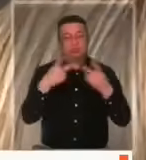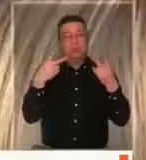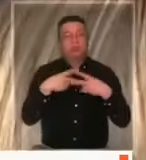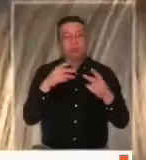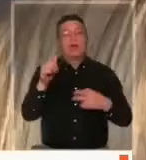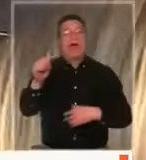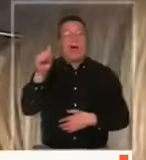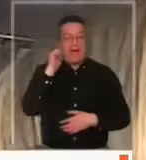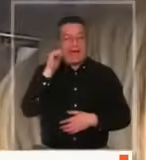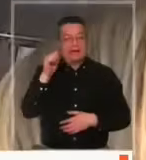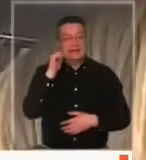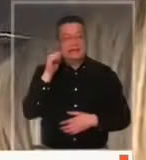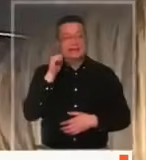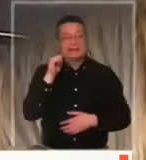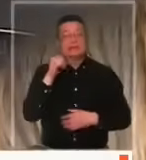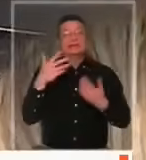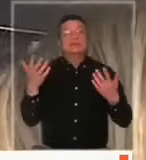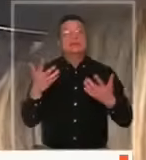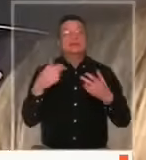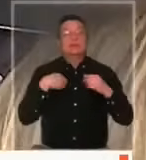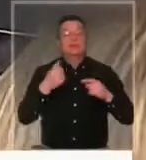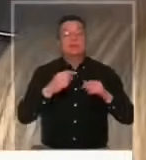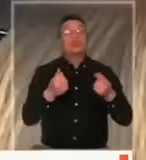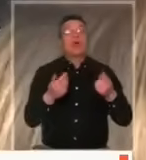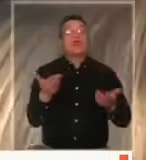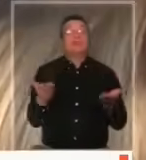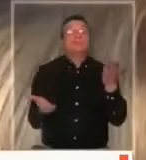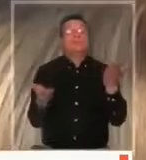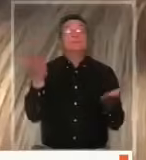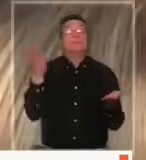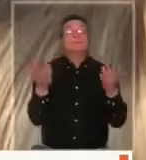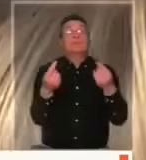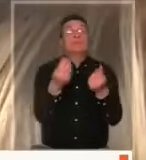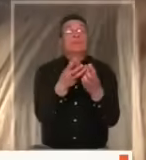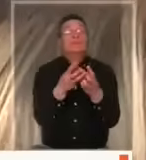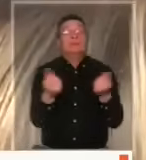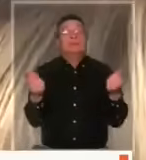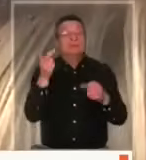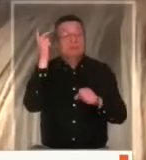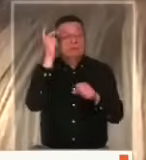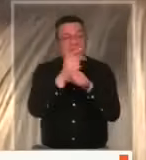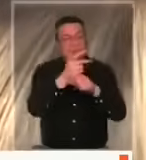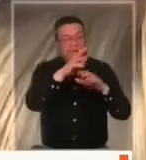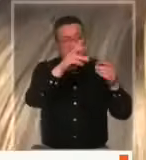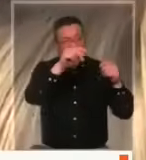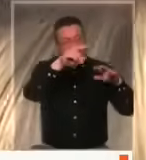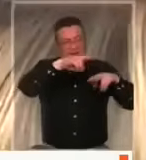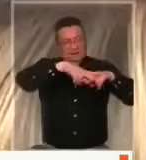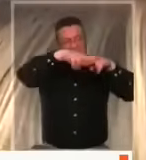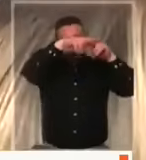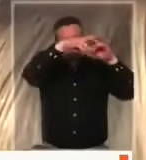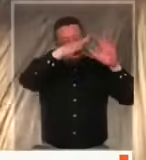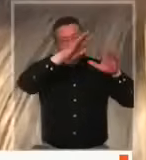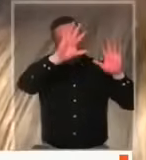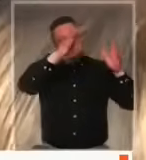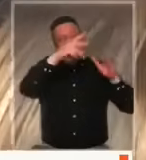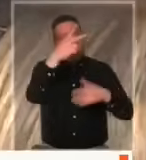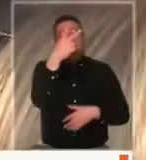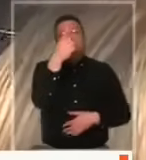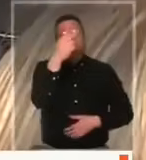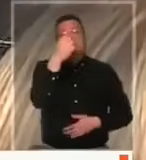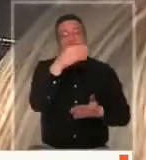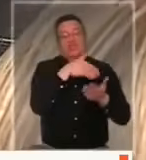día de ayer, de este arqueo que es, que da una suma preliminar de